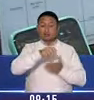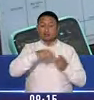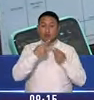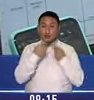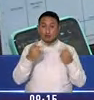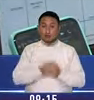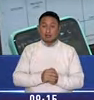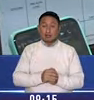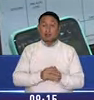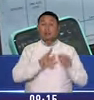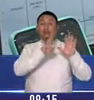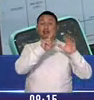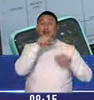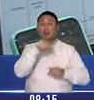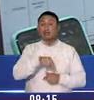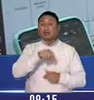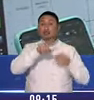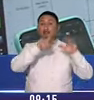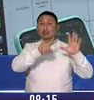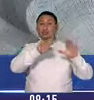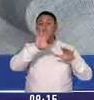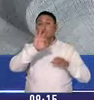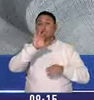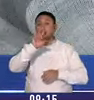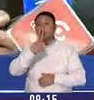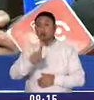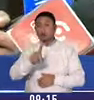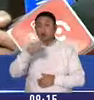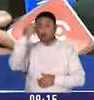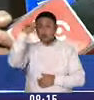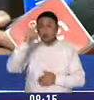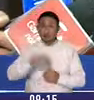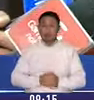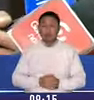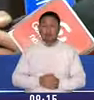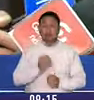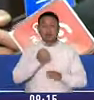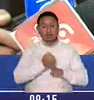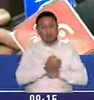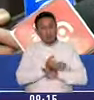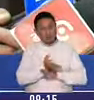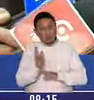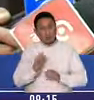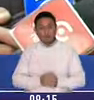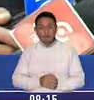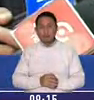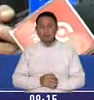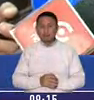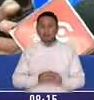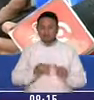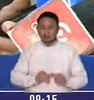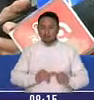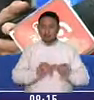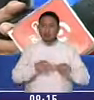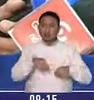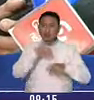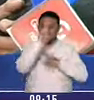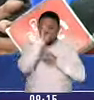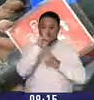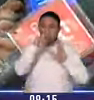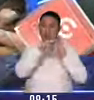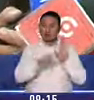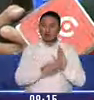significó 7.698.1 millones de dólares. La recomendación es que sigan al pie de la letra